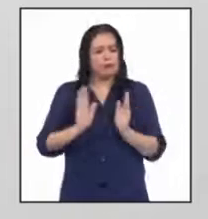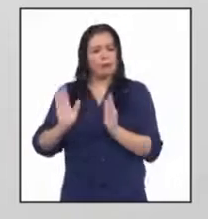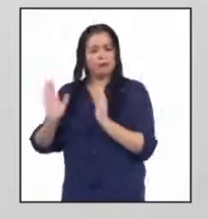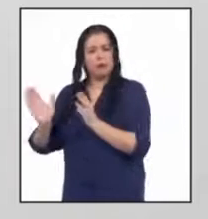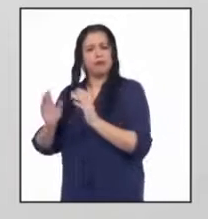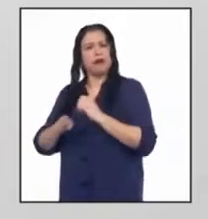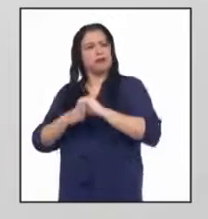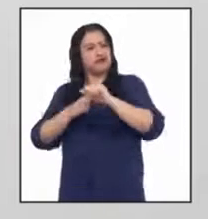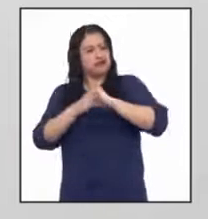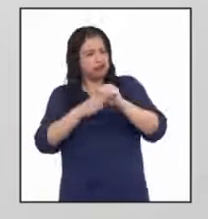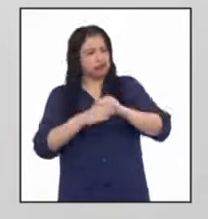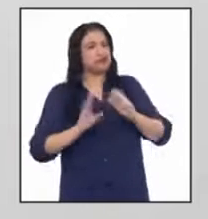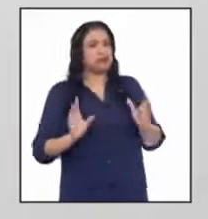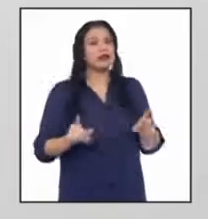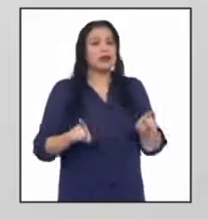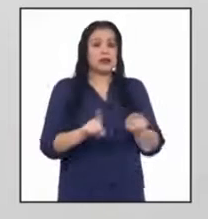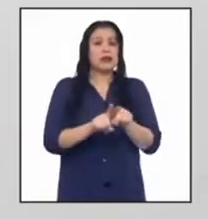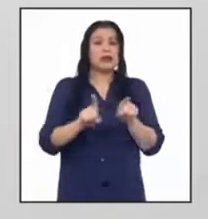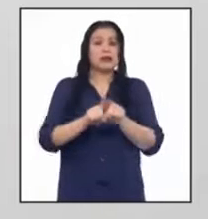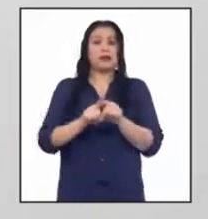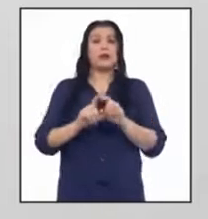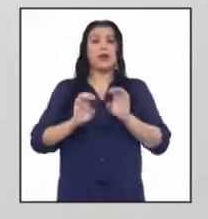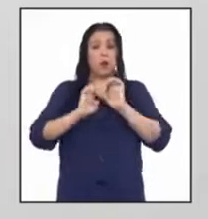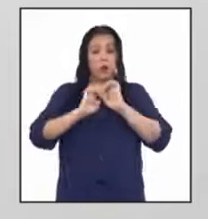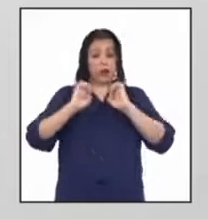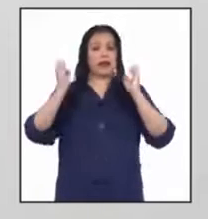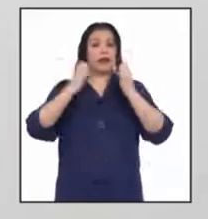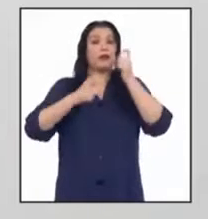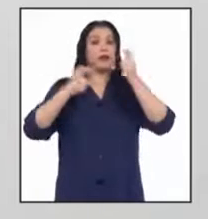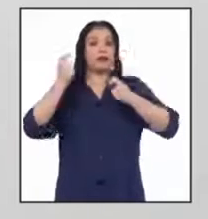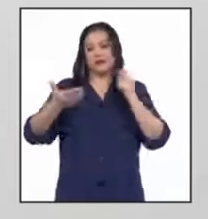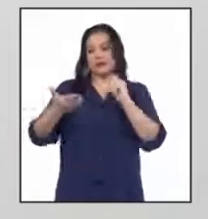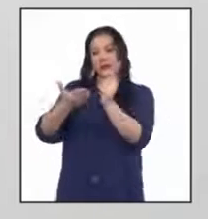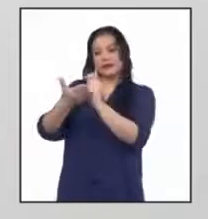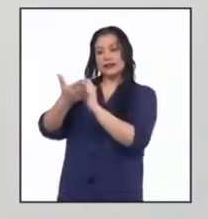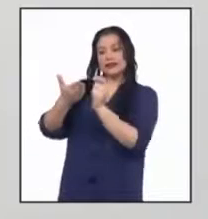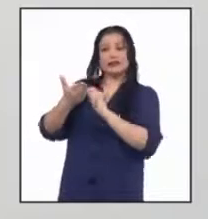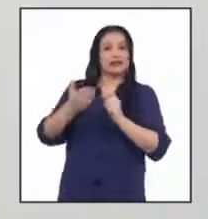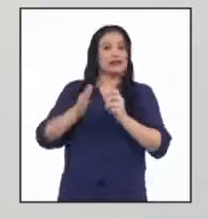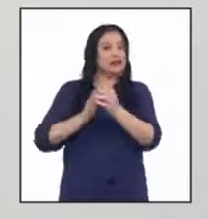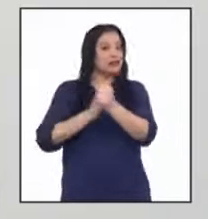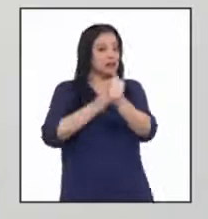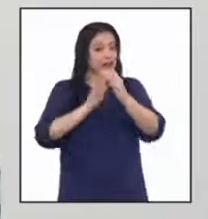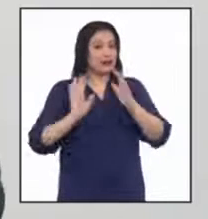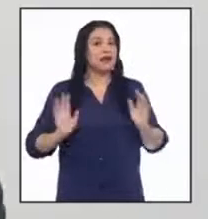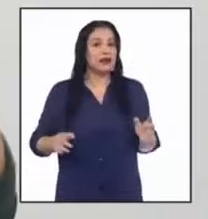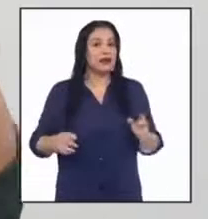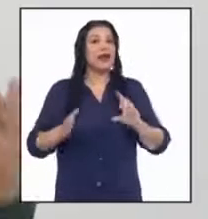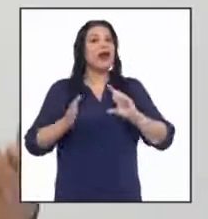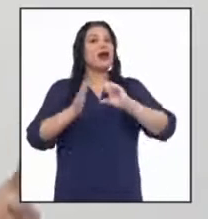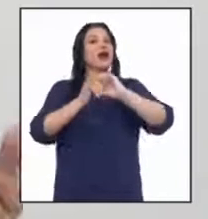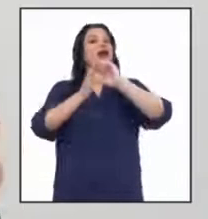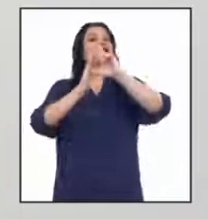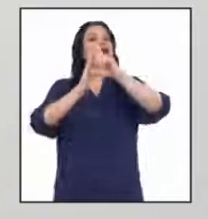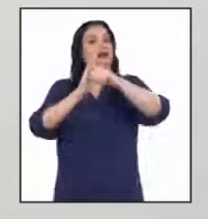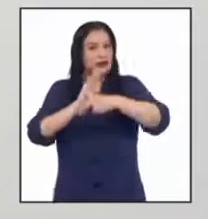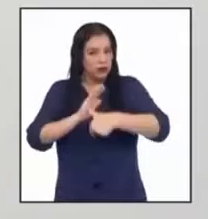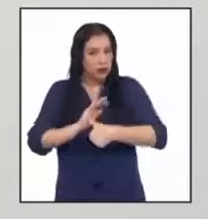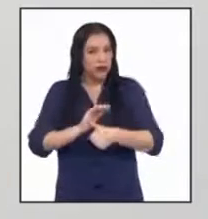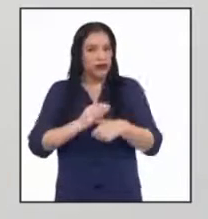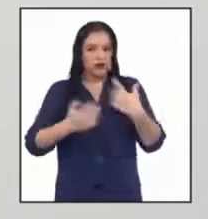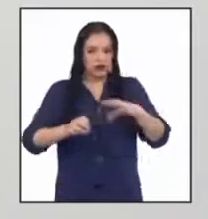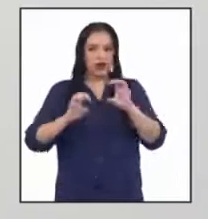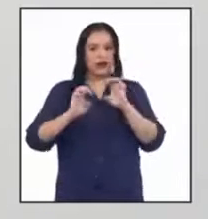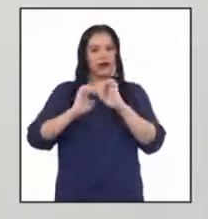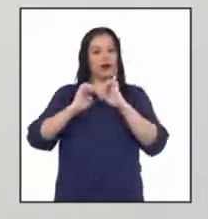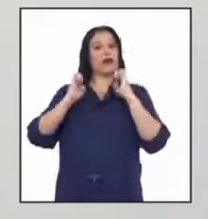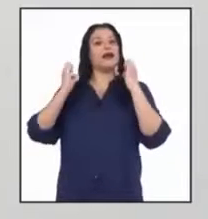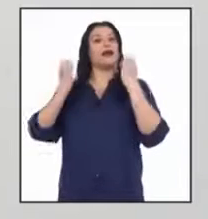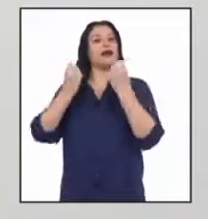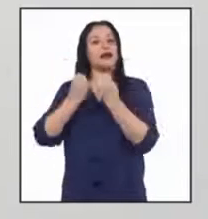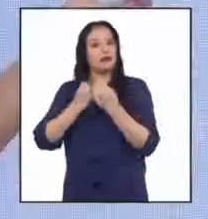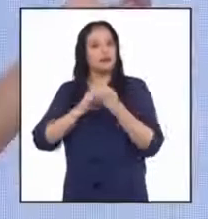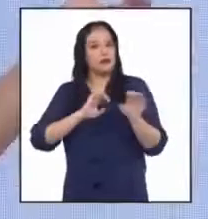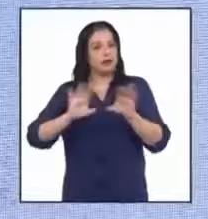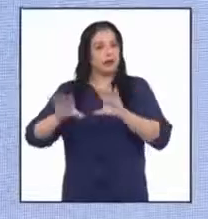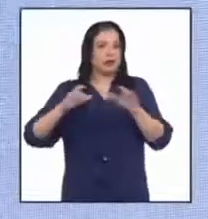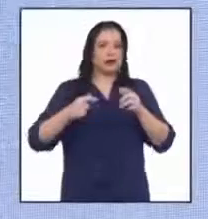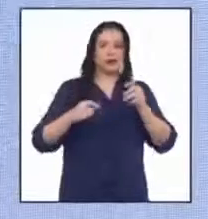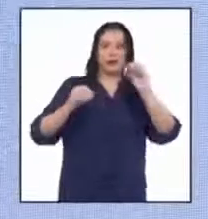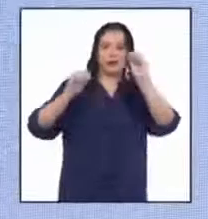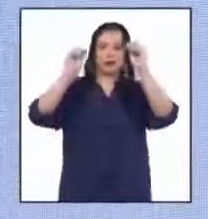planificación, incluyendo un equipo de guionistas, al que luego ya se suma el trabajo del equipo de